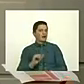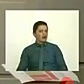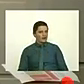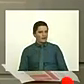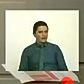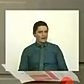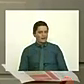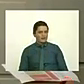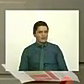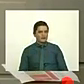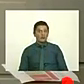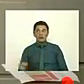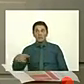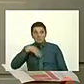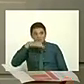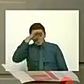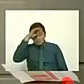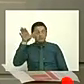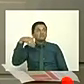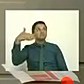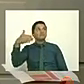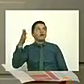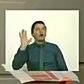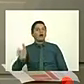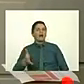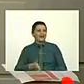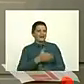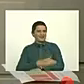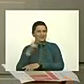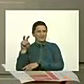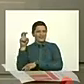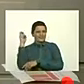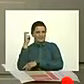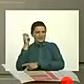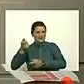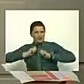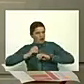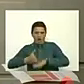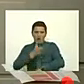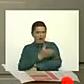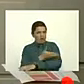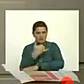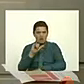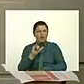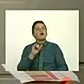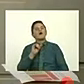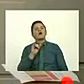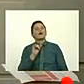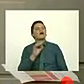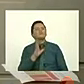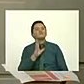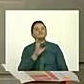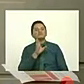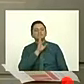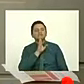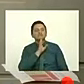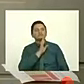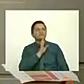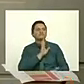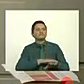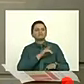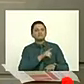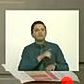supo, antes de ser fiscal, que eso, ese éxito que él obtuvo, lo obtuvo porque habían